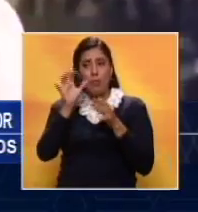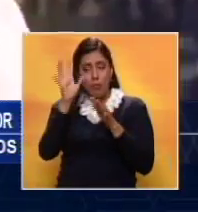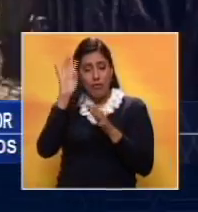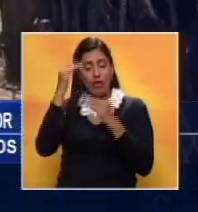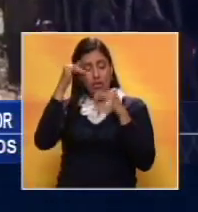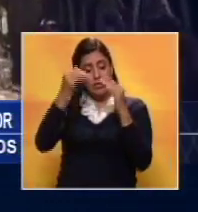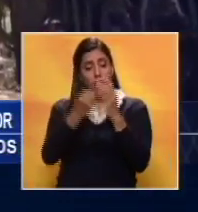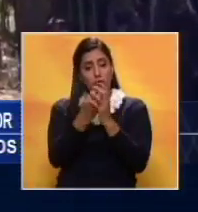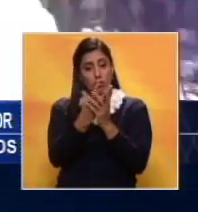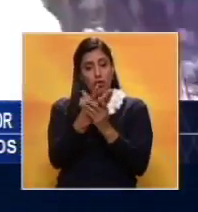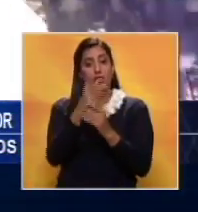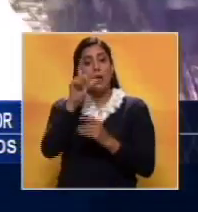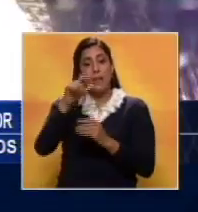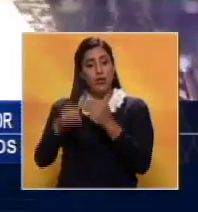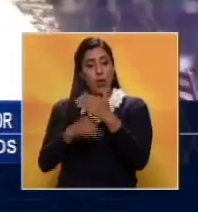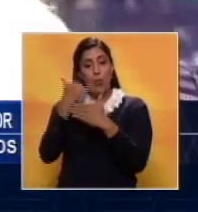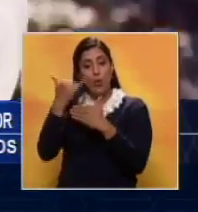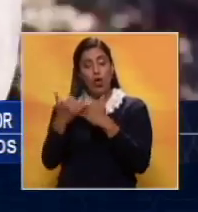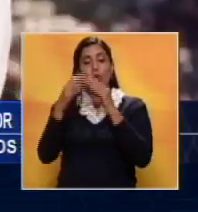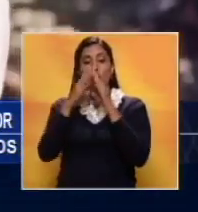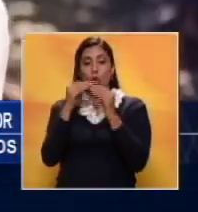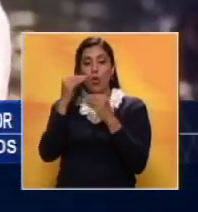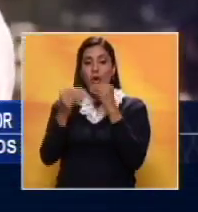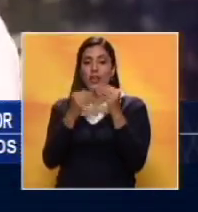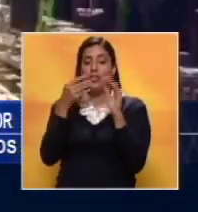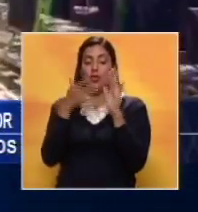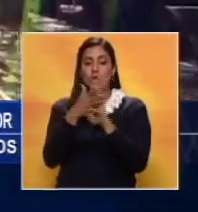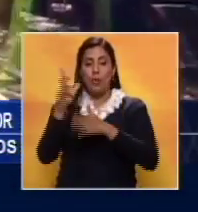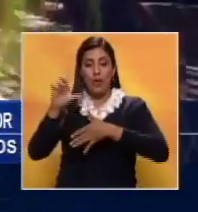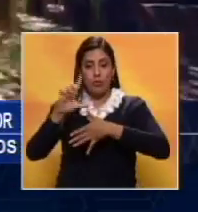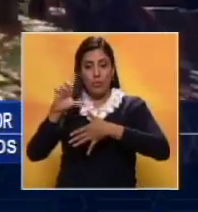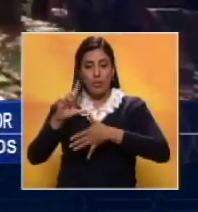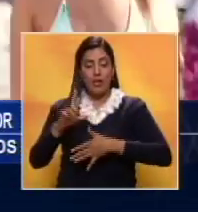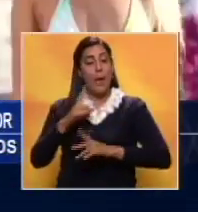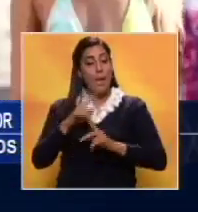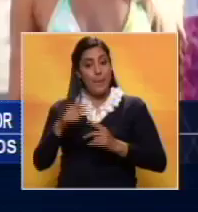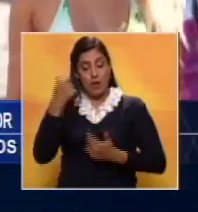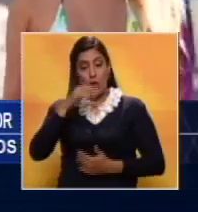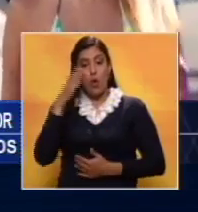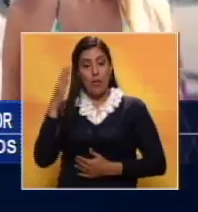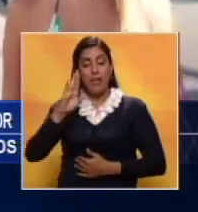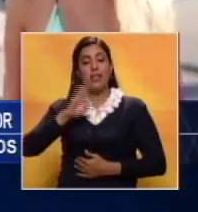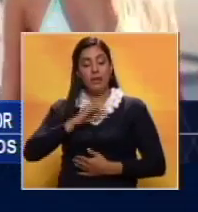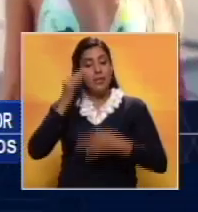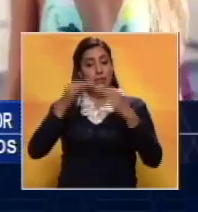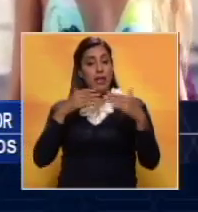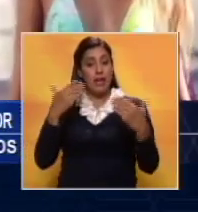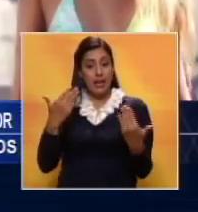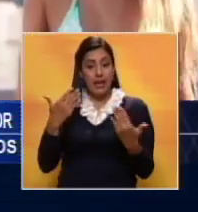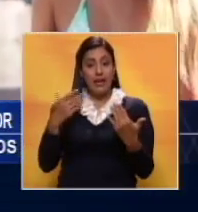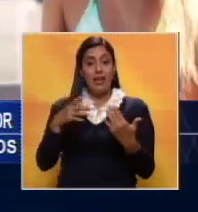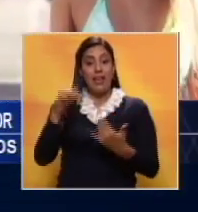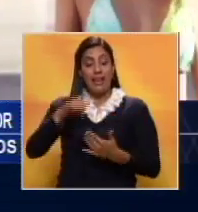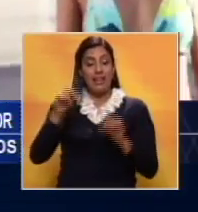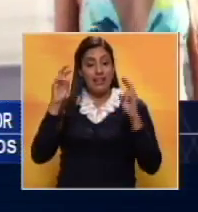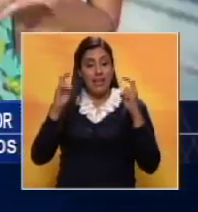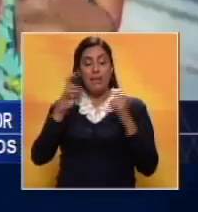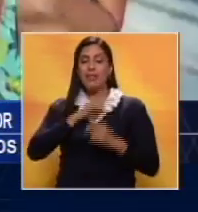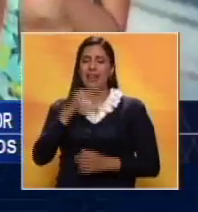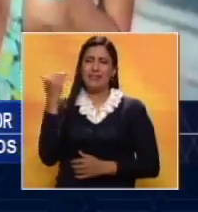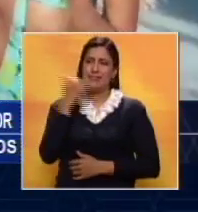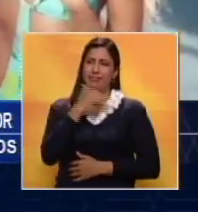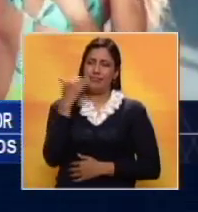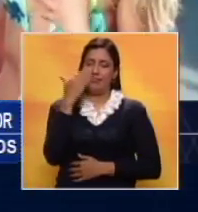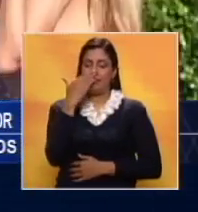centrarse en su fundación, sus proyectos y todo lo que está haciendo en América Latina. Pero Ricky Martin también se pronunció y afirmó que este tema le daba